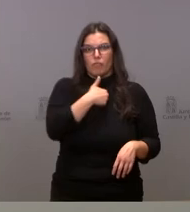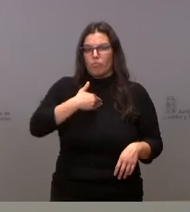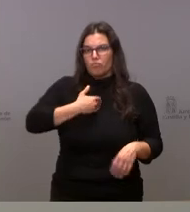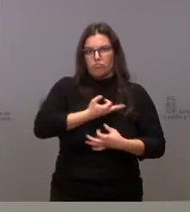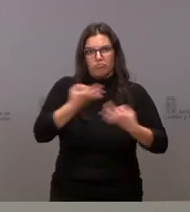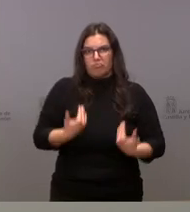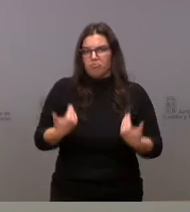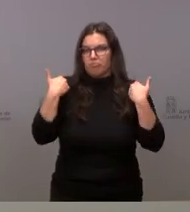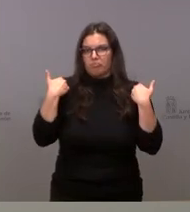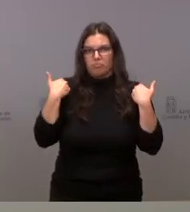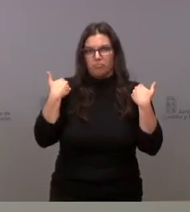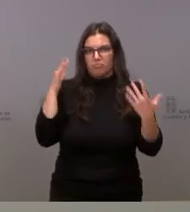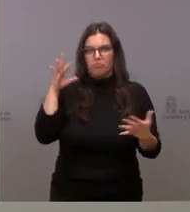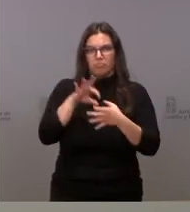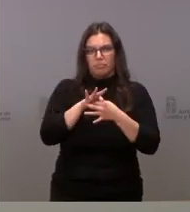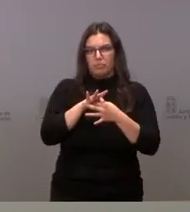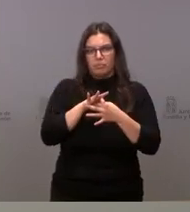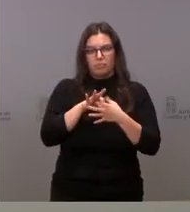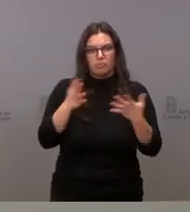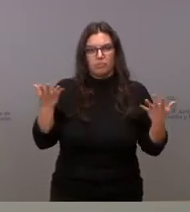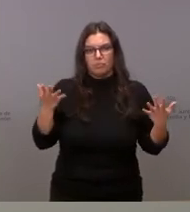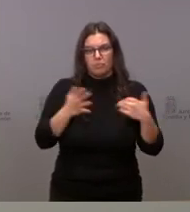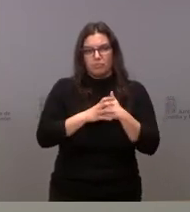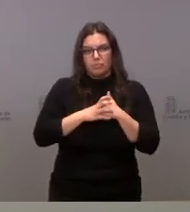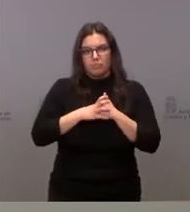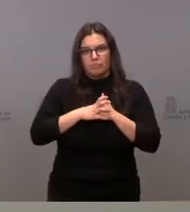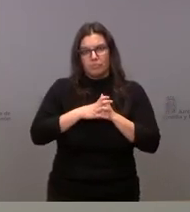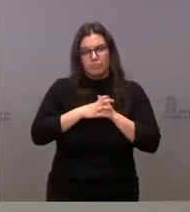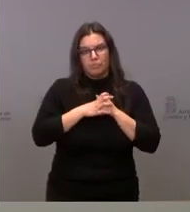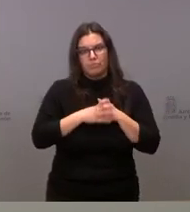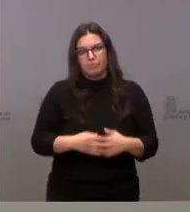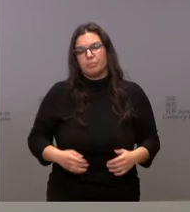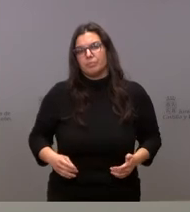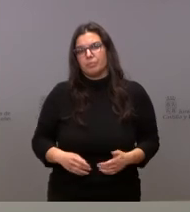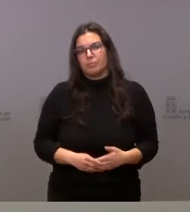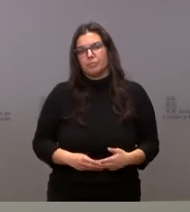esa labor y han podido desempeñar y va a desempeñar perfectamente esa labor de jefe de epidemiología